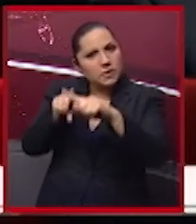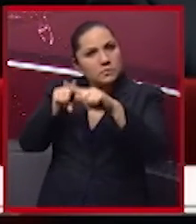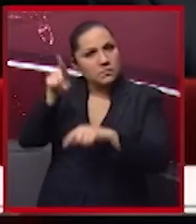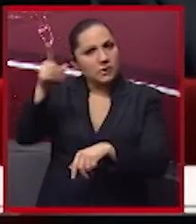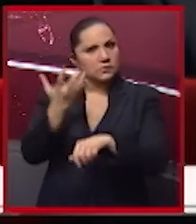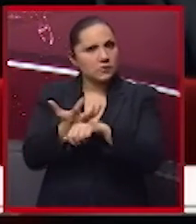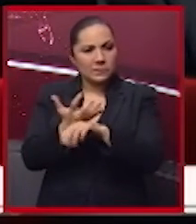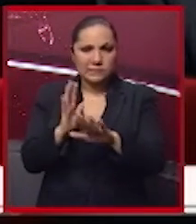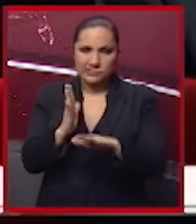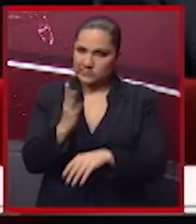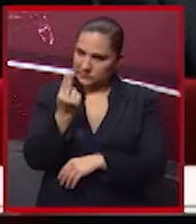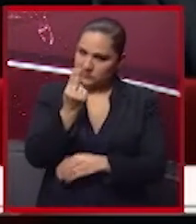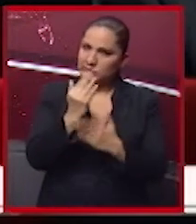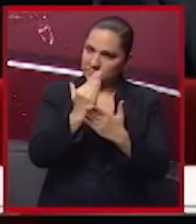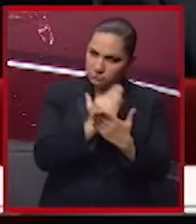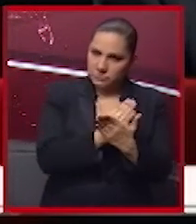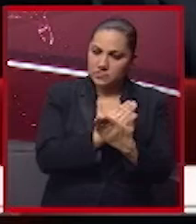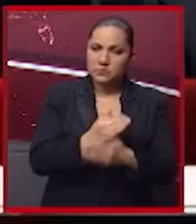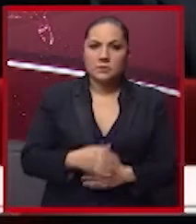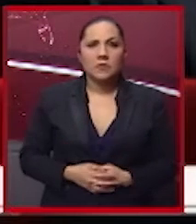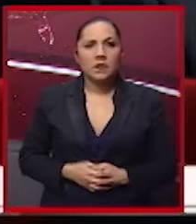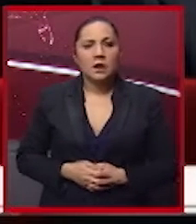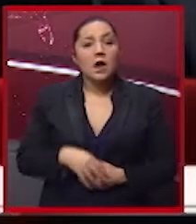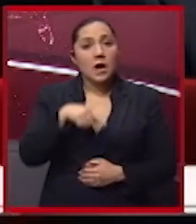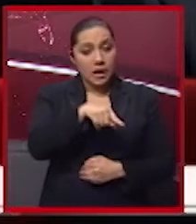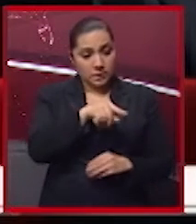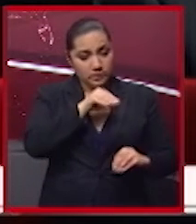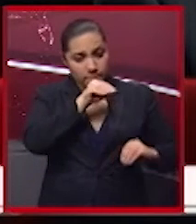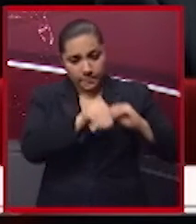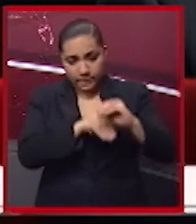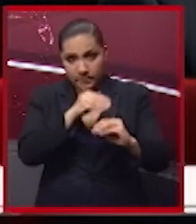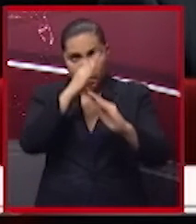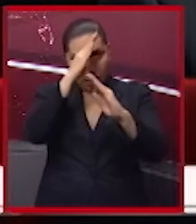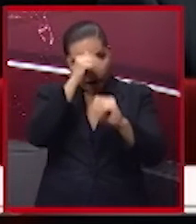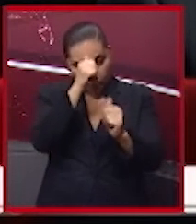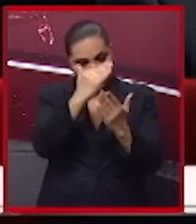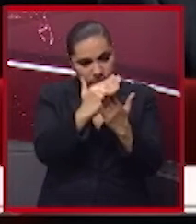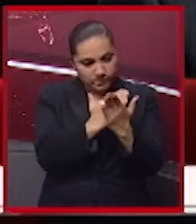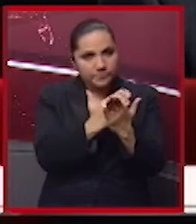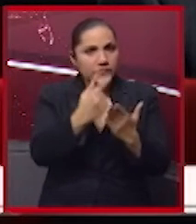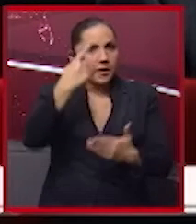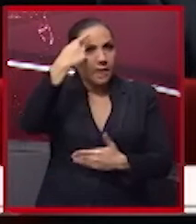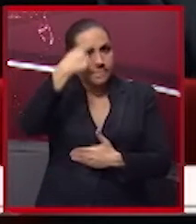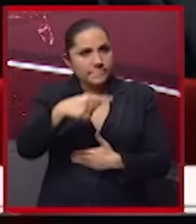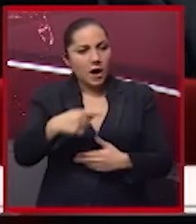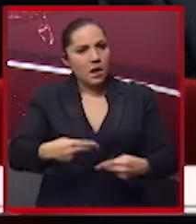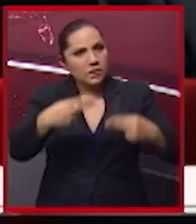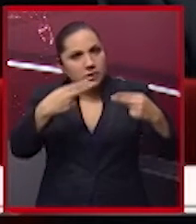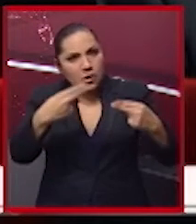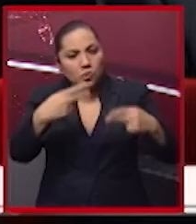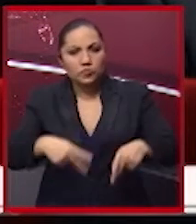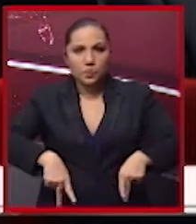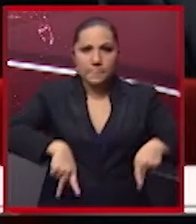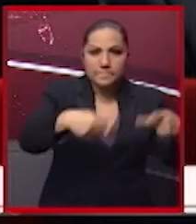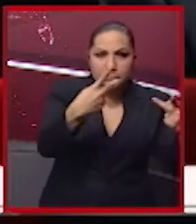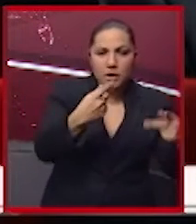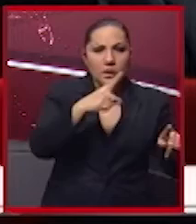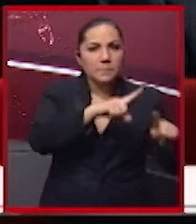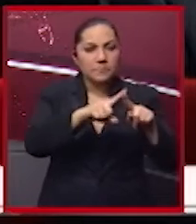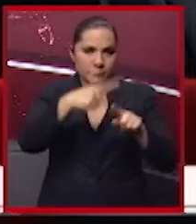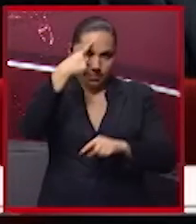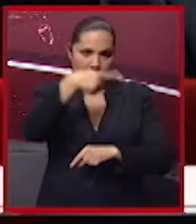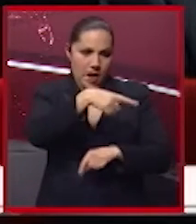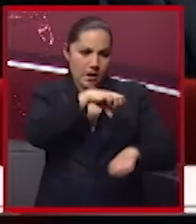¿Cuáles son las ventajas de este nuevo acuerdo en términos de volumen de comercio, de apertura de mercados a las empresas mexicanas y